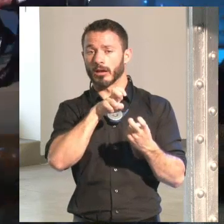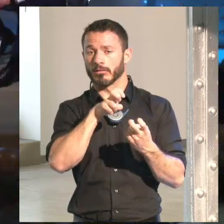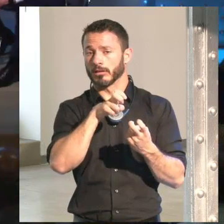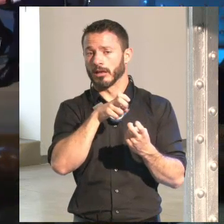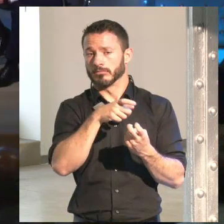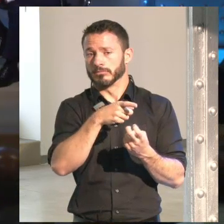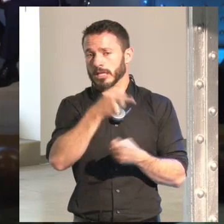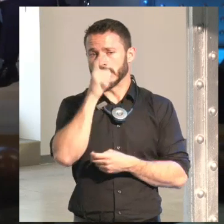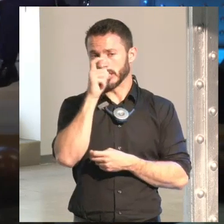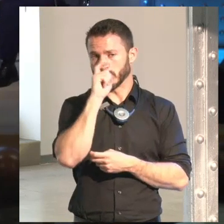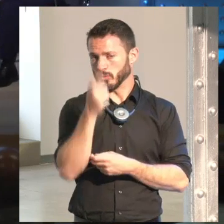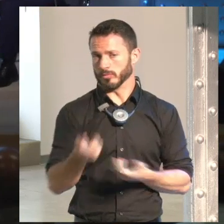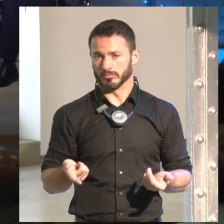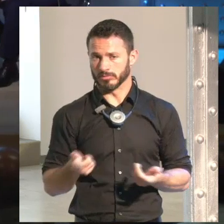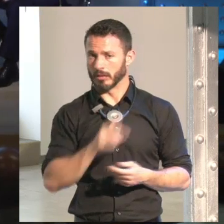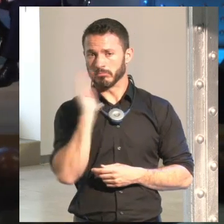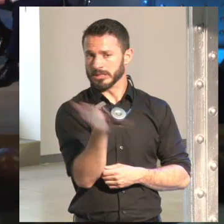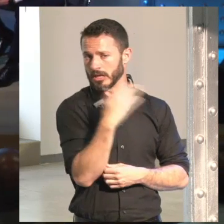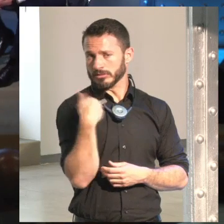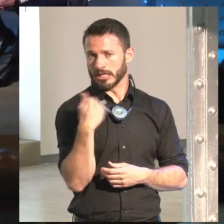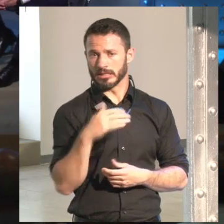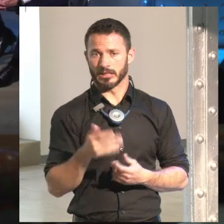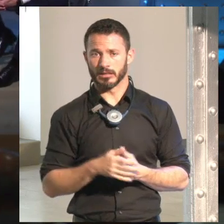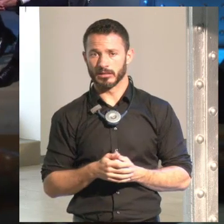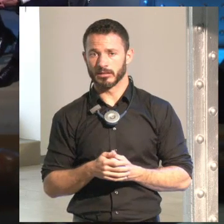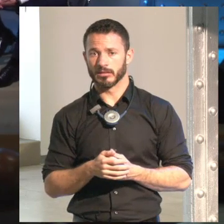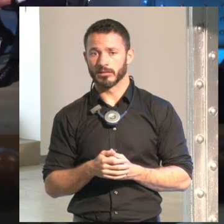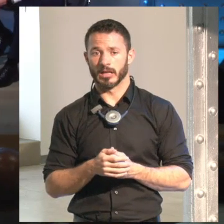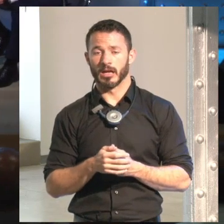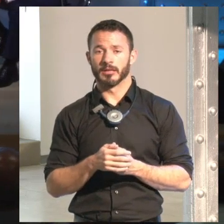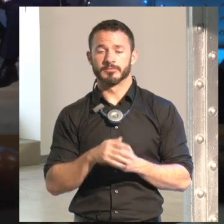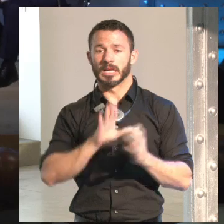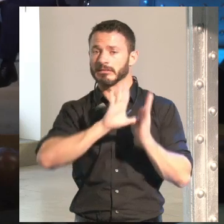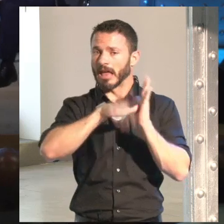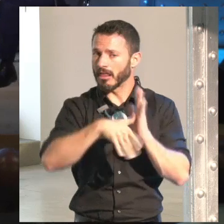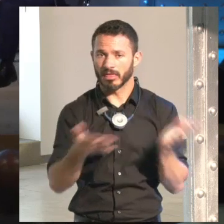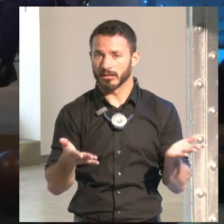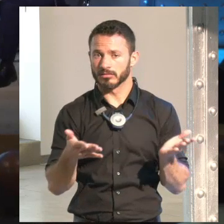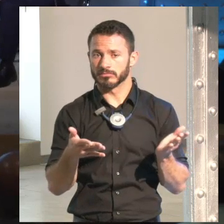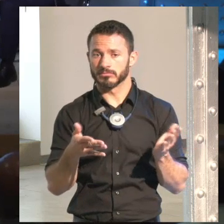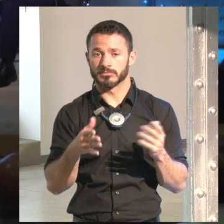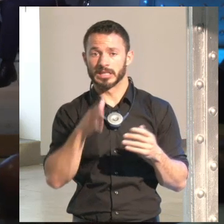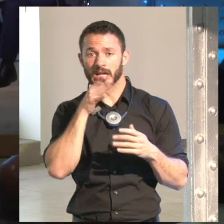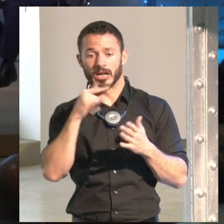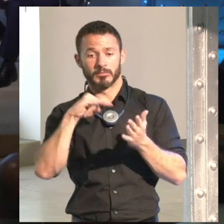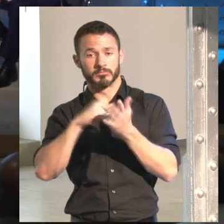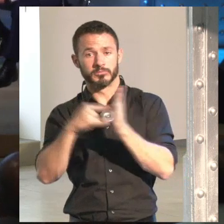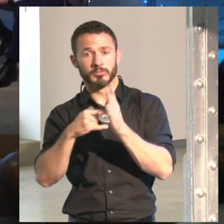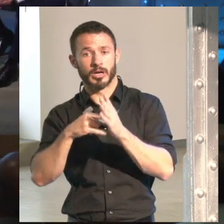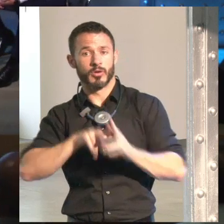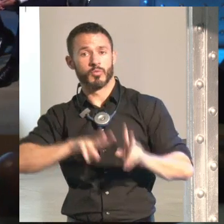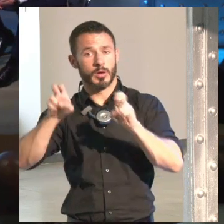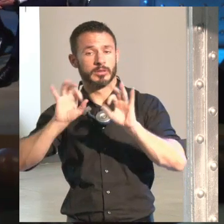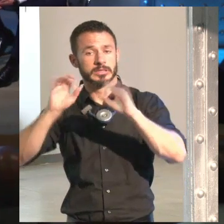obsoleto, antiguo, que da respuesta tardía a determinados planteamientos pues, que nos presenta ahora la